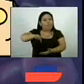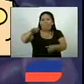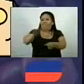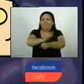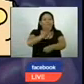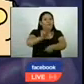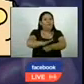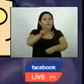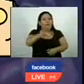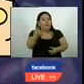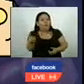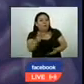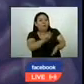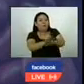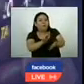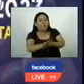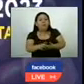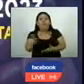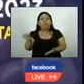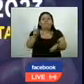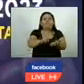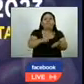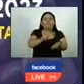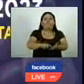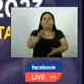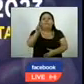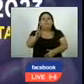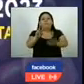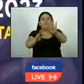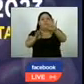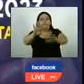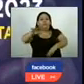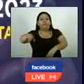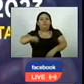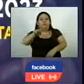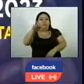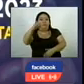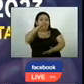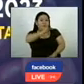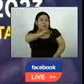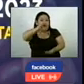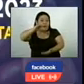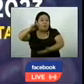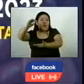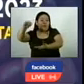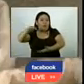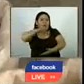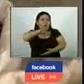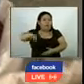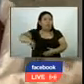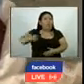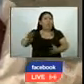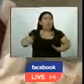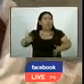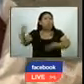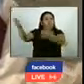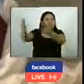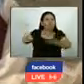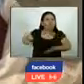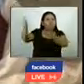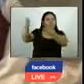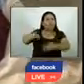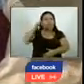la demanda del consumo. El déficit es de 275.000 quintales, los cuales son importados en gran mayoría